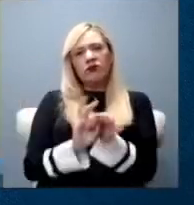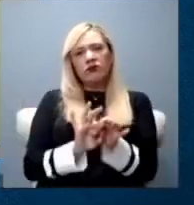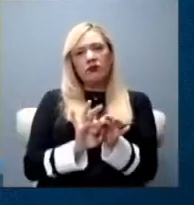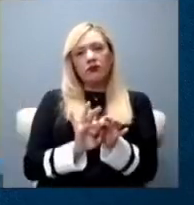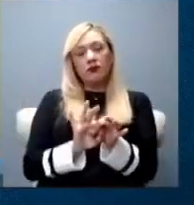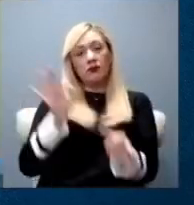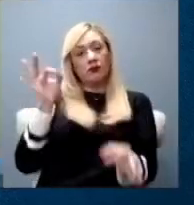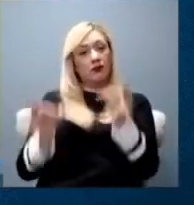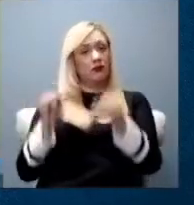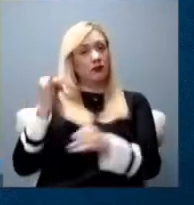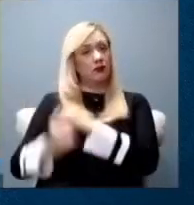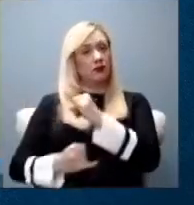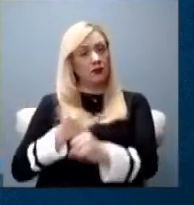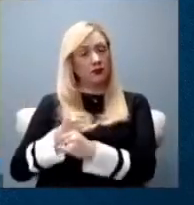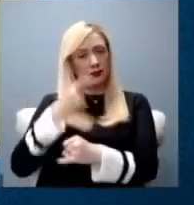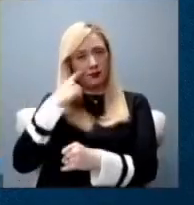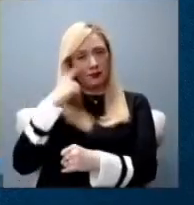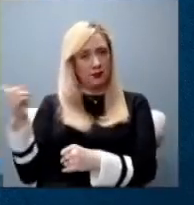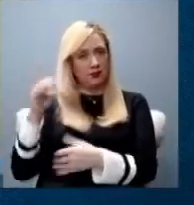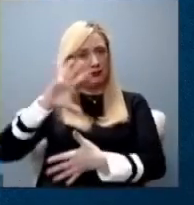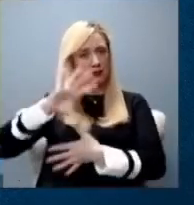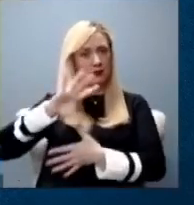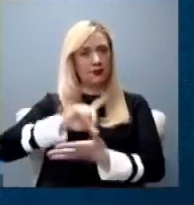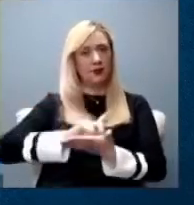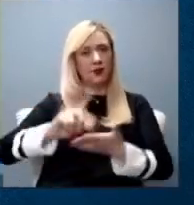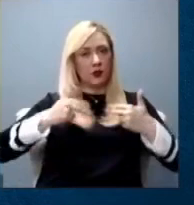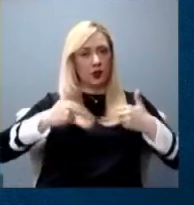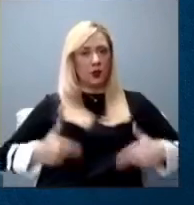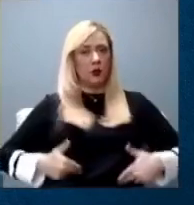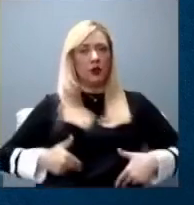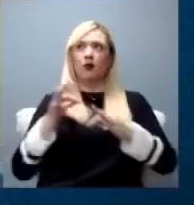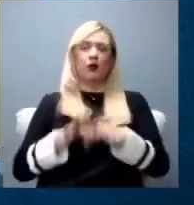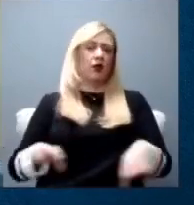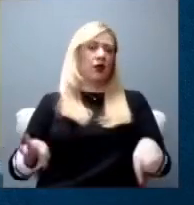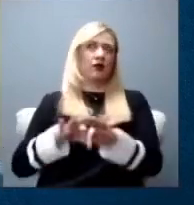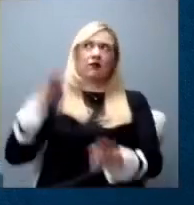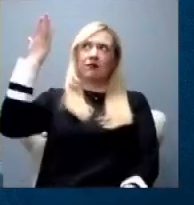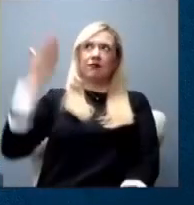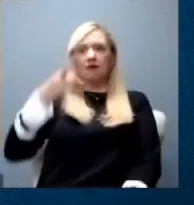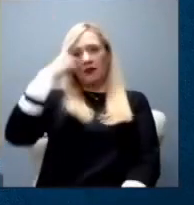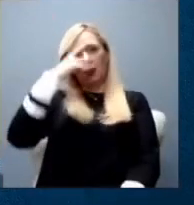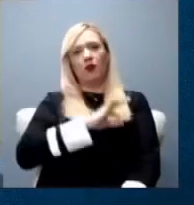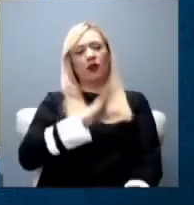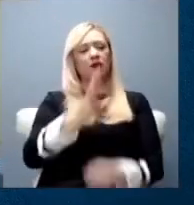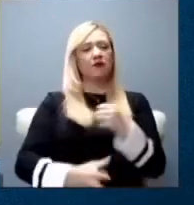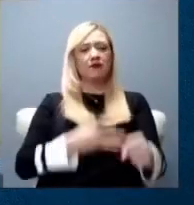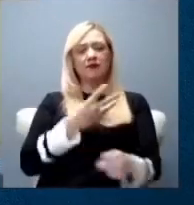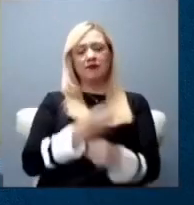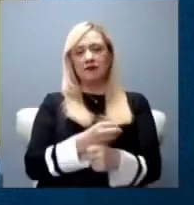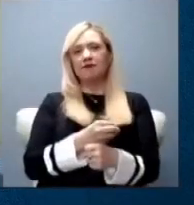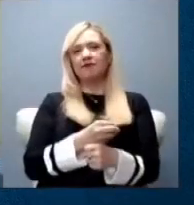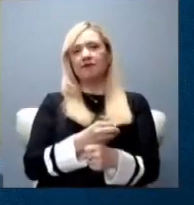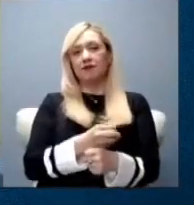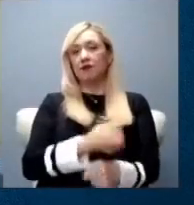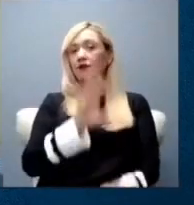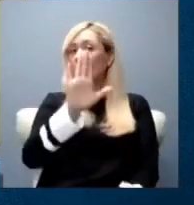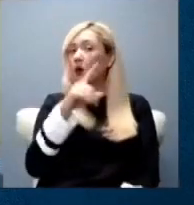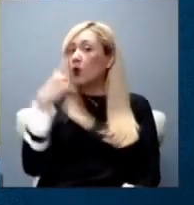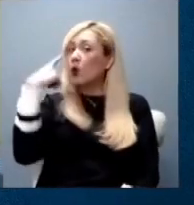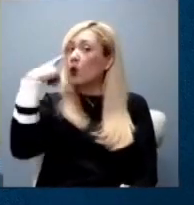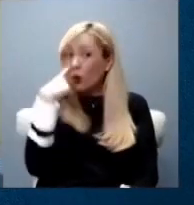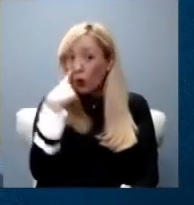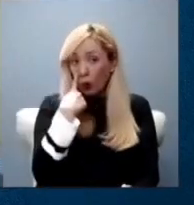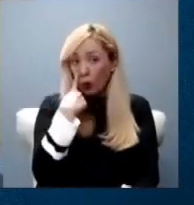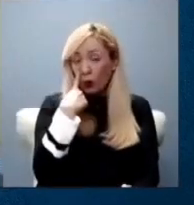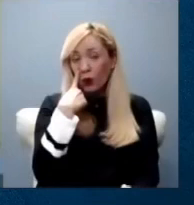tribunales internacionales como la Corte Interamericana de Derechos Humanos es fundamental para lograr esta reparación integral, que, ojo, no solamente se limita